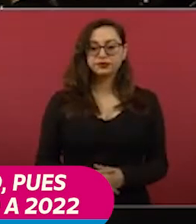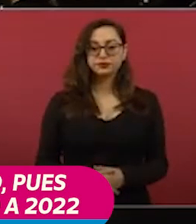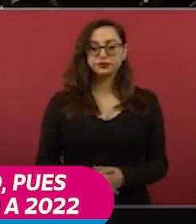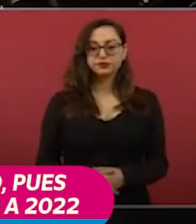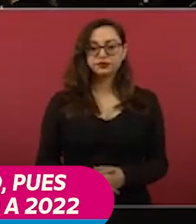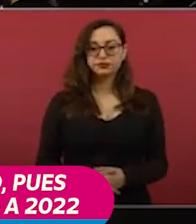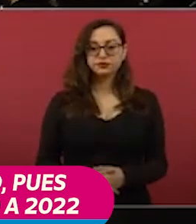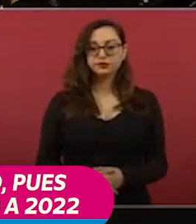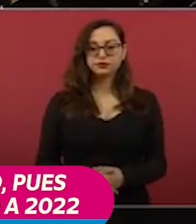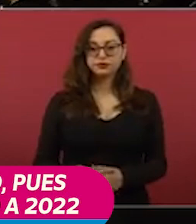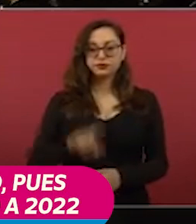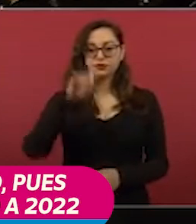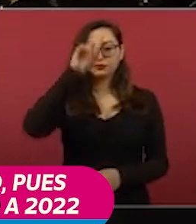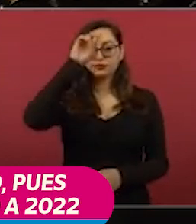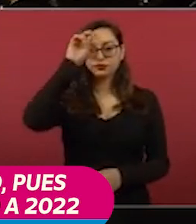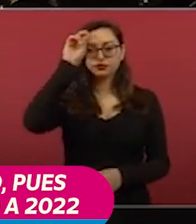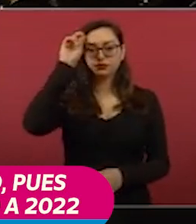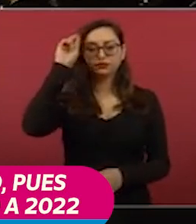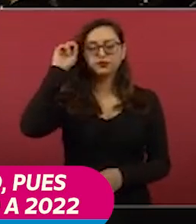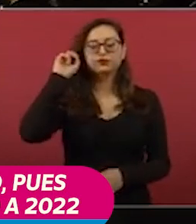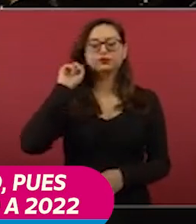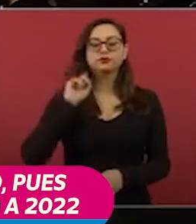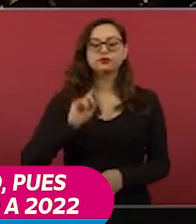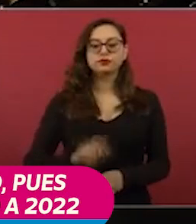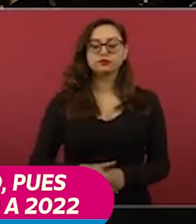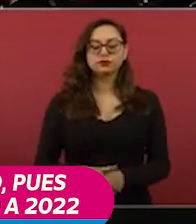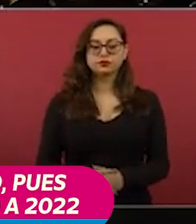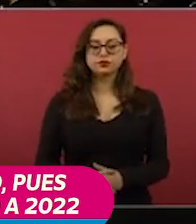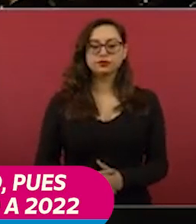Estamos en segundo lugar